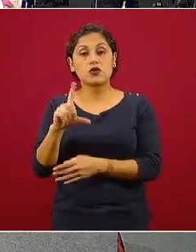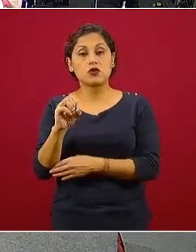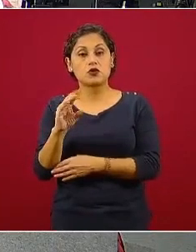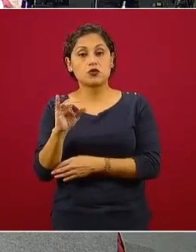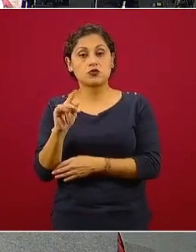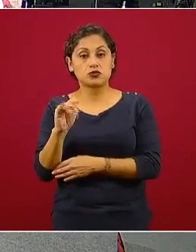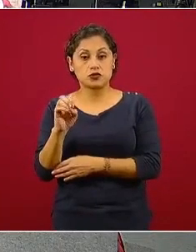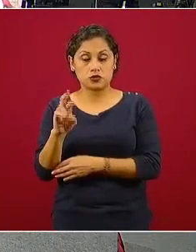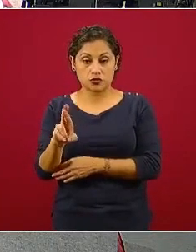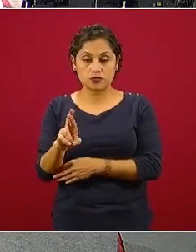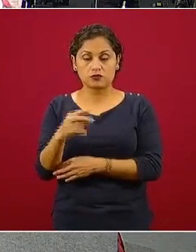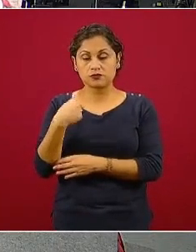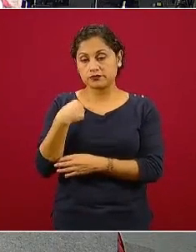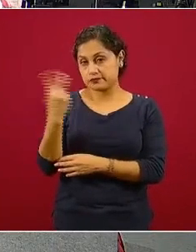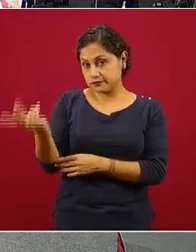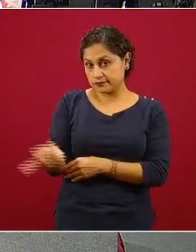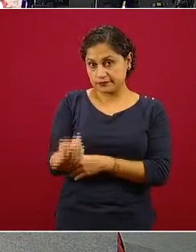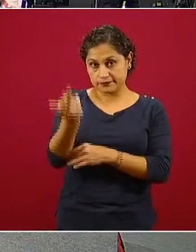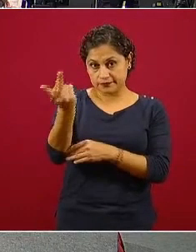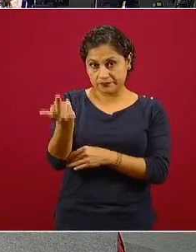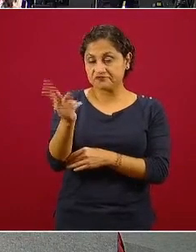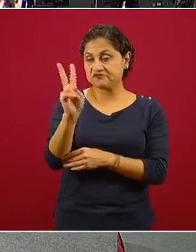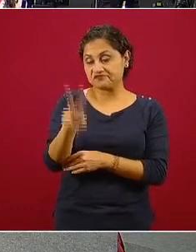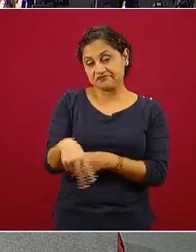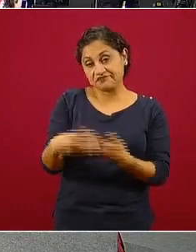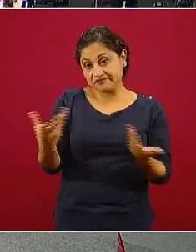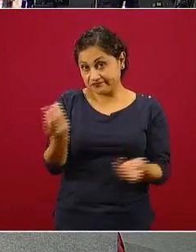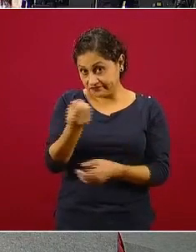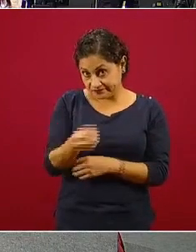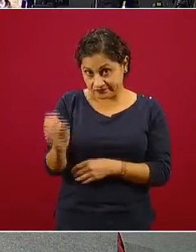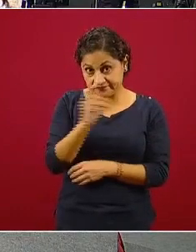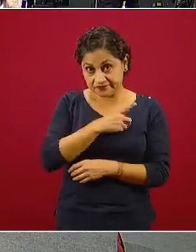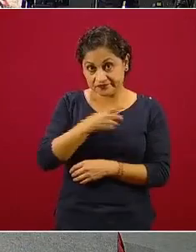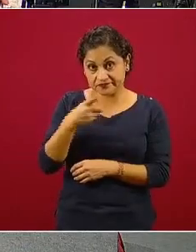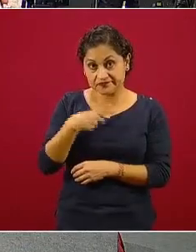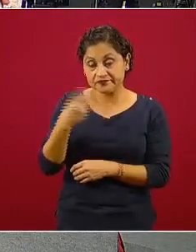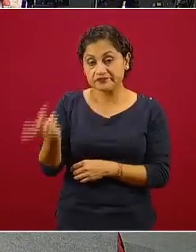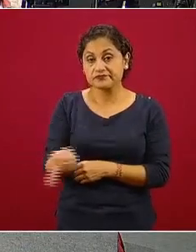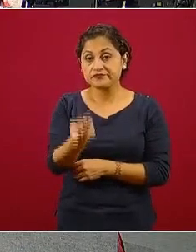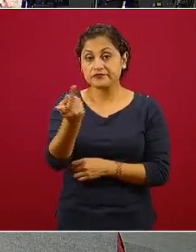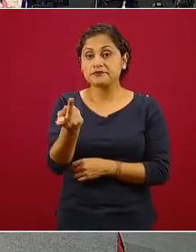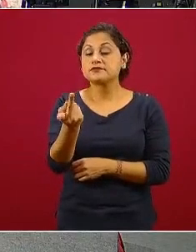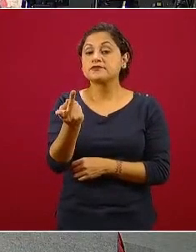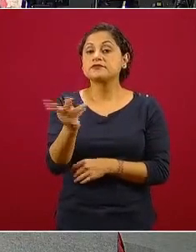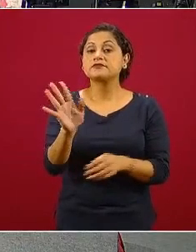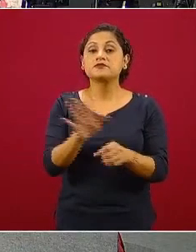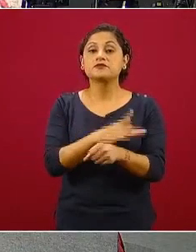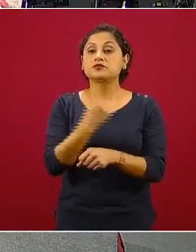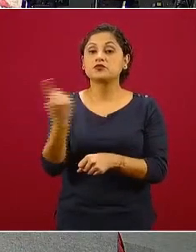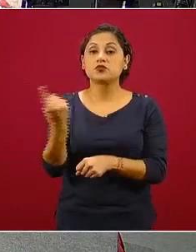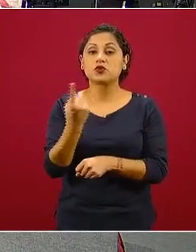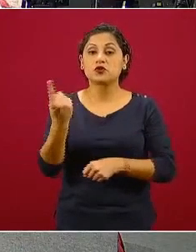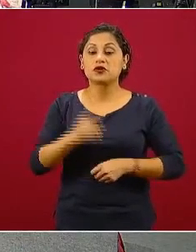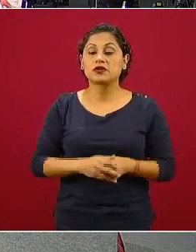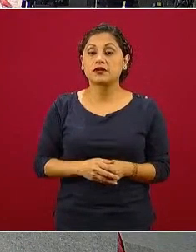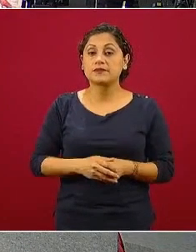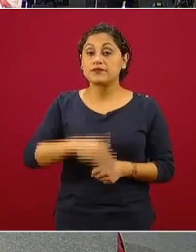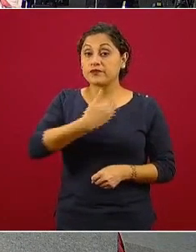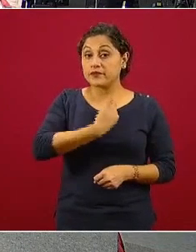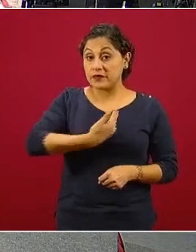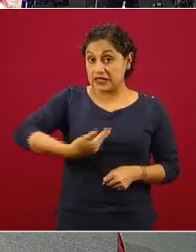es una pregunta obligada en el sentido de que anunció el presidente